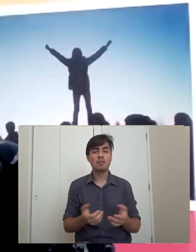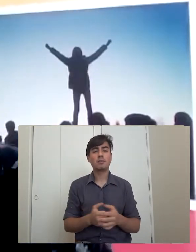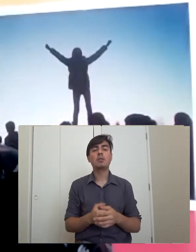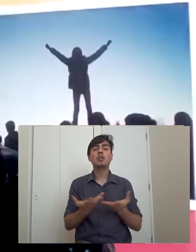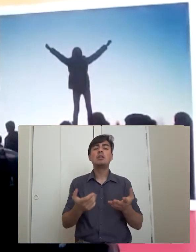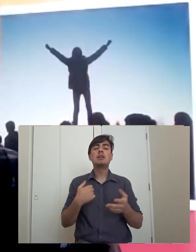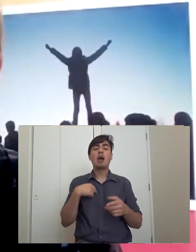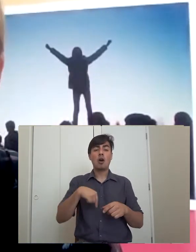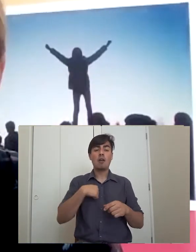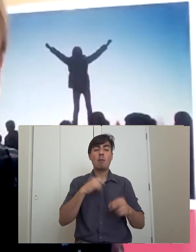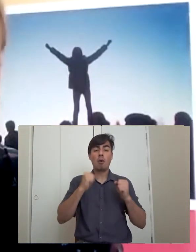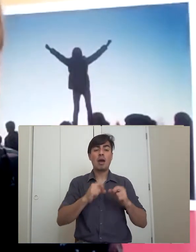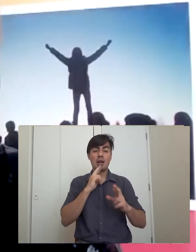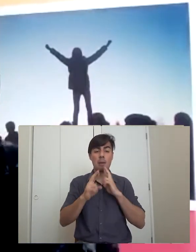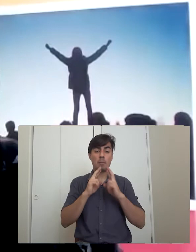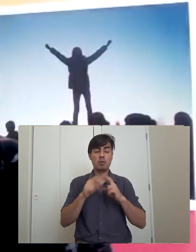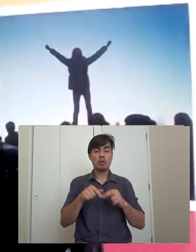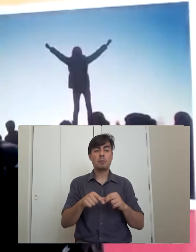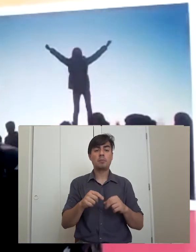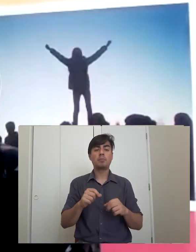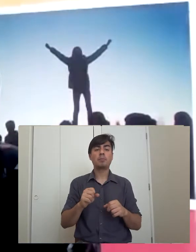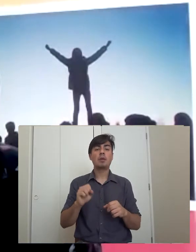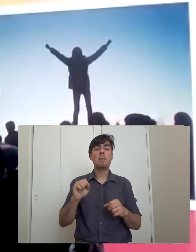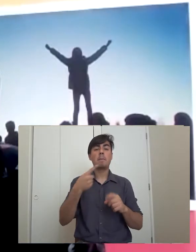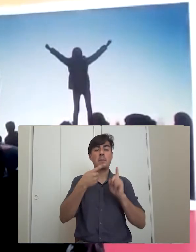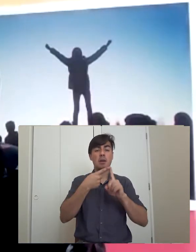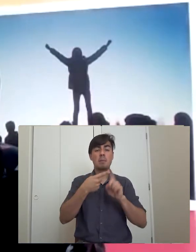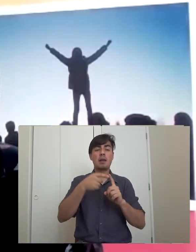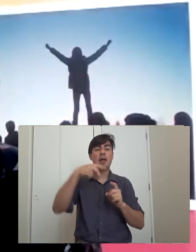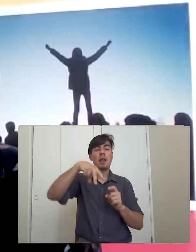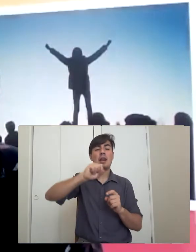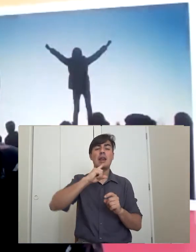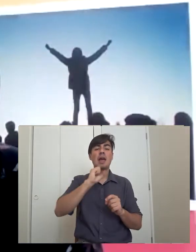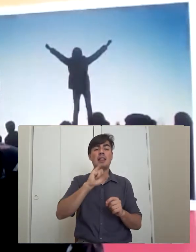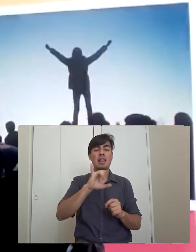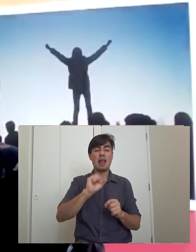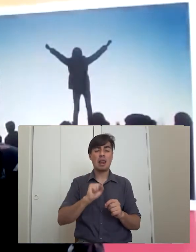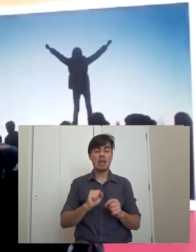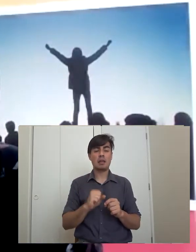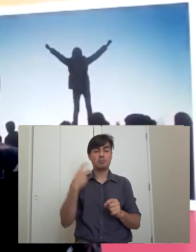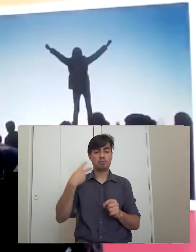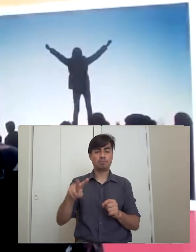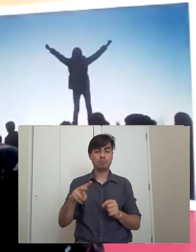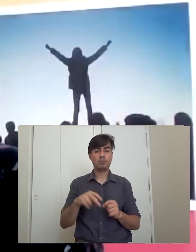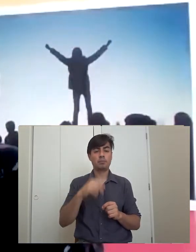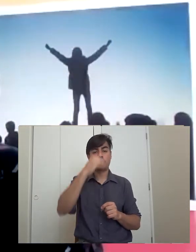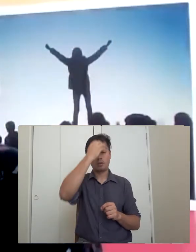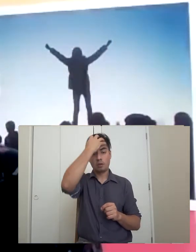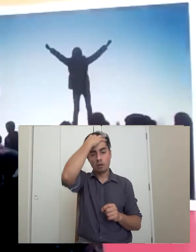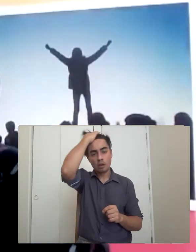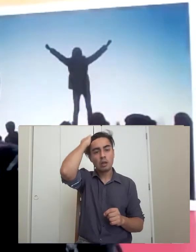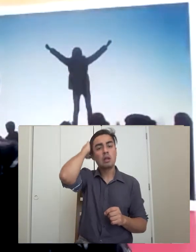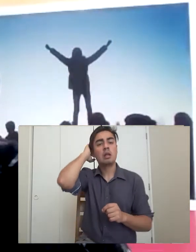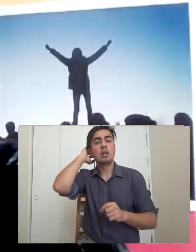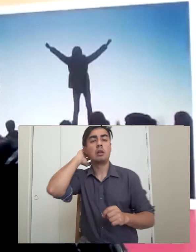de las preguntas que me hicieron. Voy a comenzar con las de Natalia. La primera pregunta.